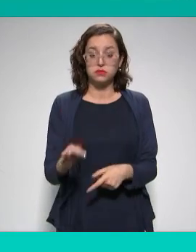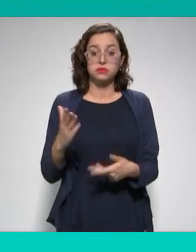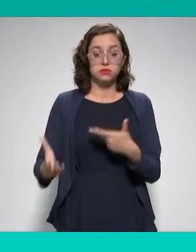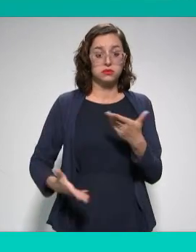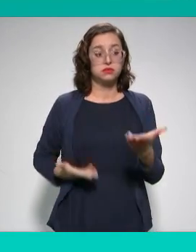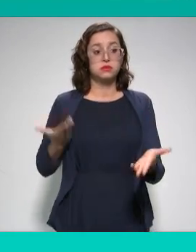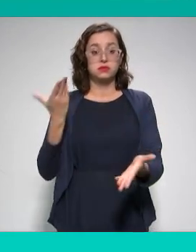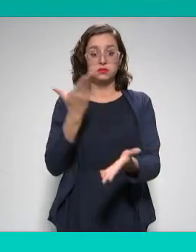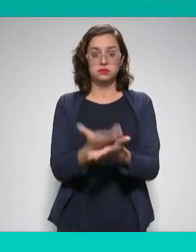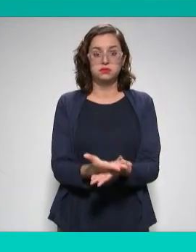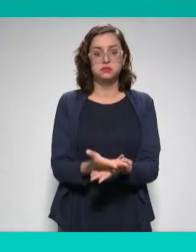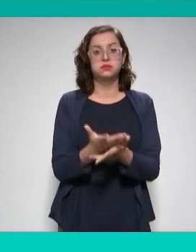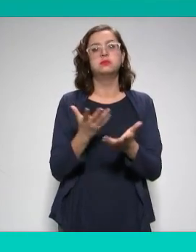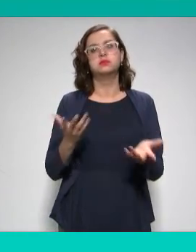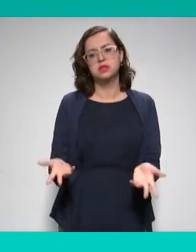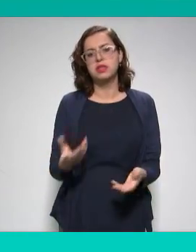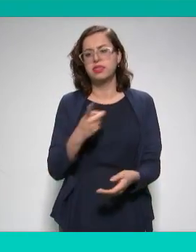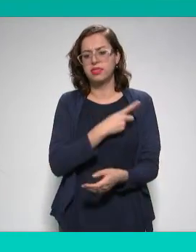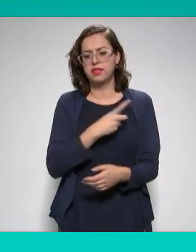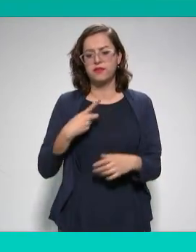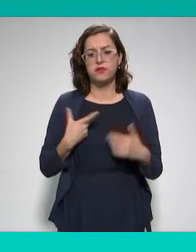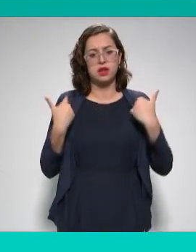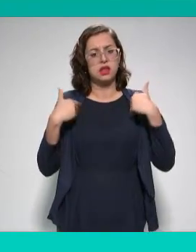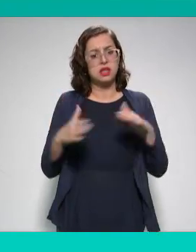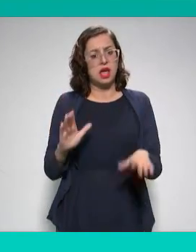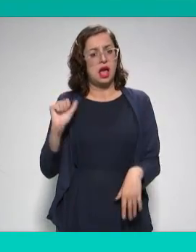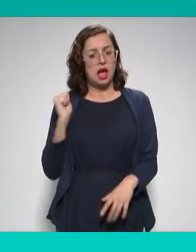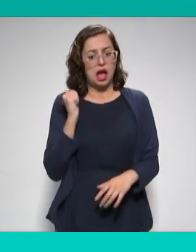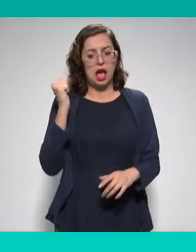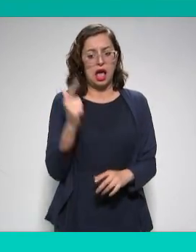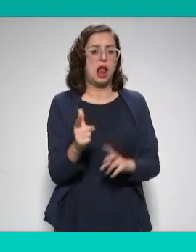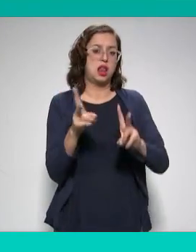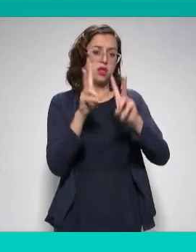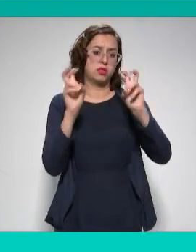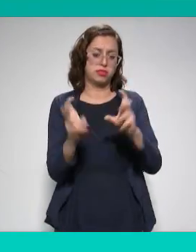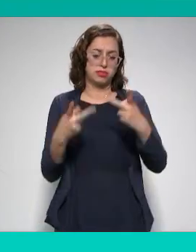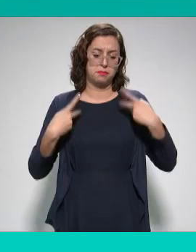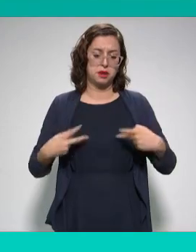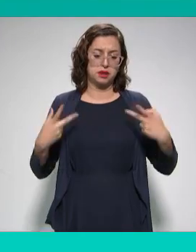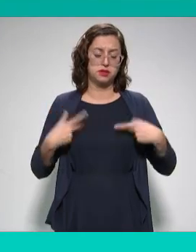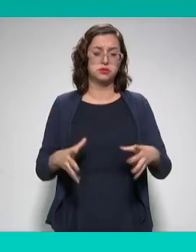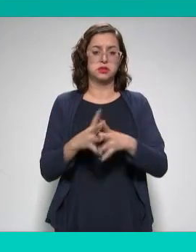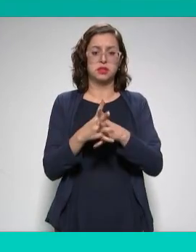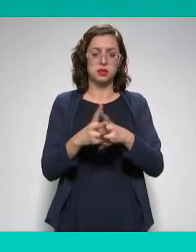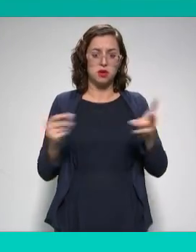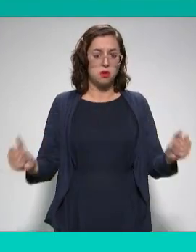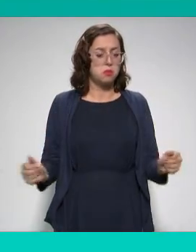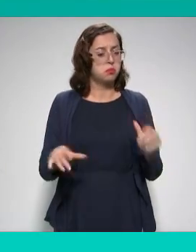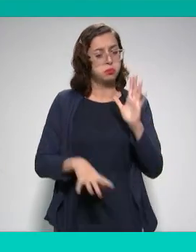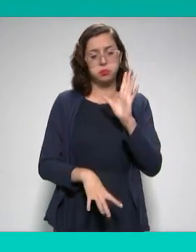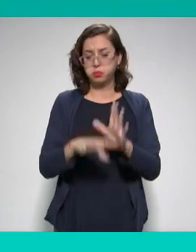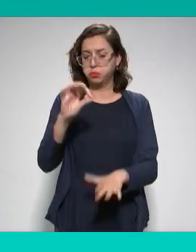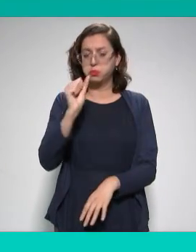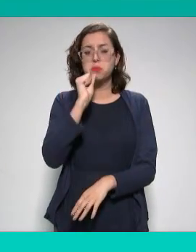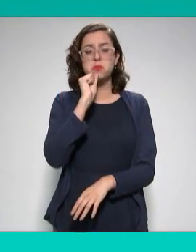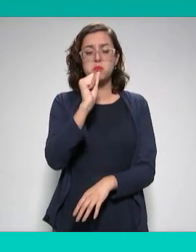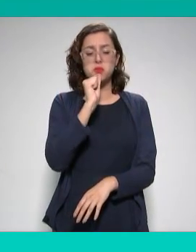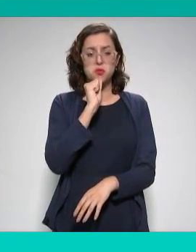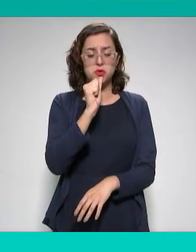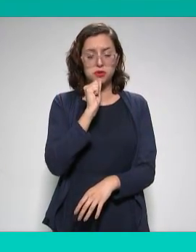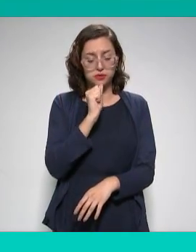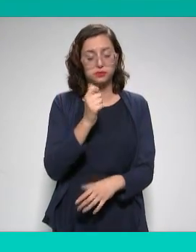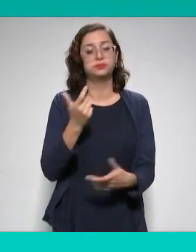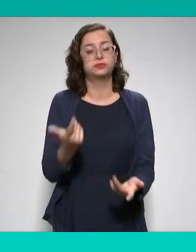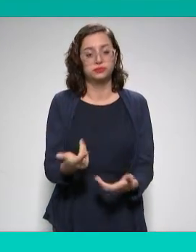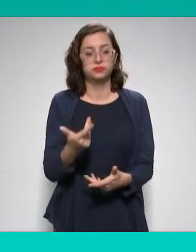solicitud contaba al menos con las bases de datos relacionadas con el tema de personas desaparecidas o no calzadas que en su